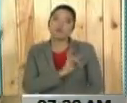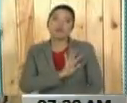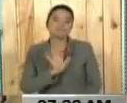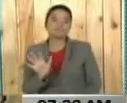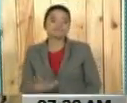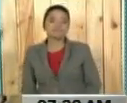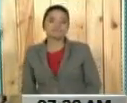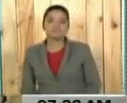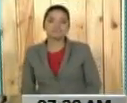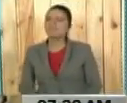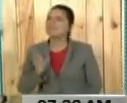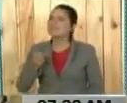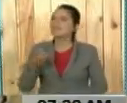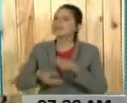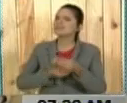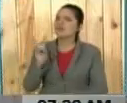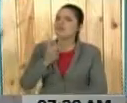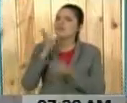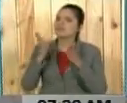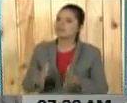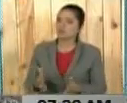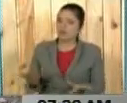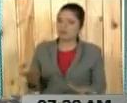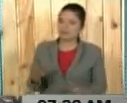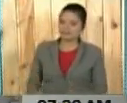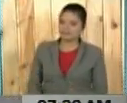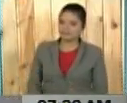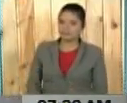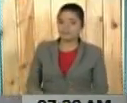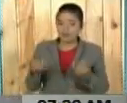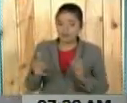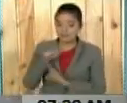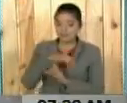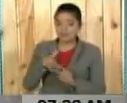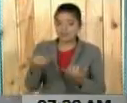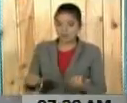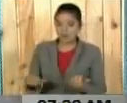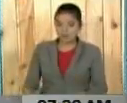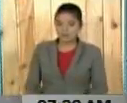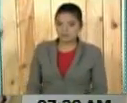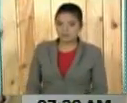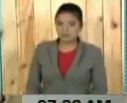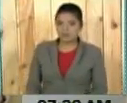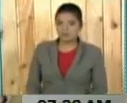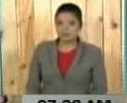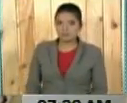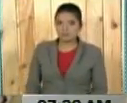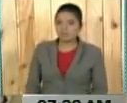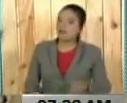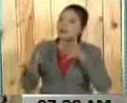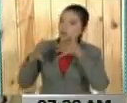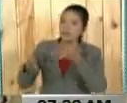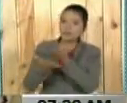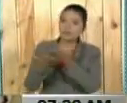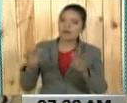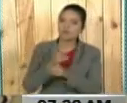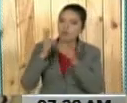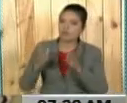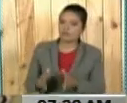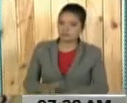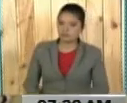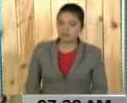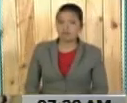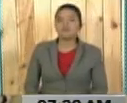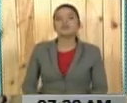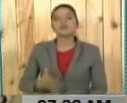Esto es lo que hay. ¿Qué deben hacer los venezolanos ya para finalizar en medio de esta coyuntura? Bueno, mira, ¿cuál es la recomendación? Yo creo que lo que estamos haciendo